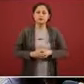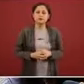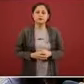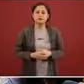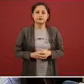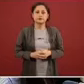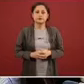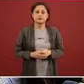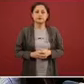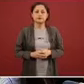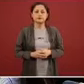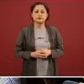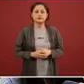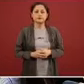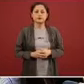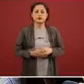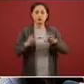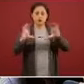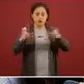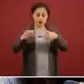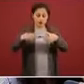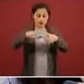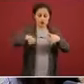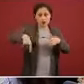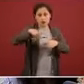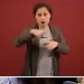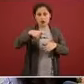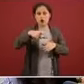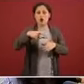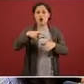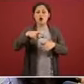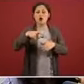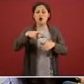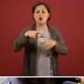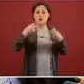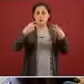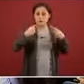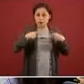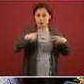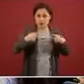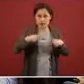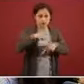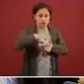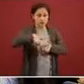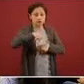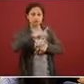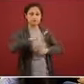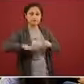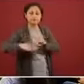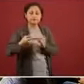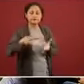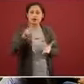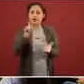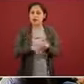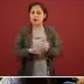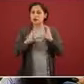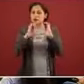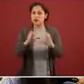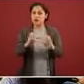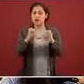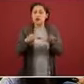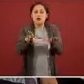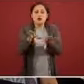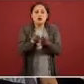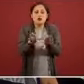Las medidas de mitigación comunitaria son medidas masivas, lo hemos dicho, que requieren que